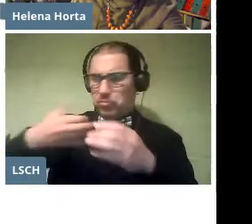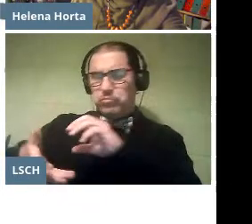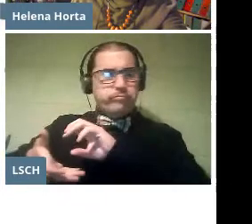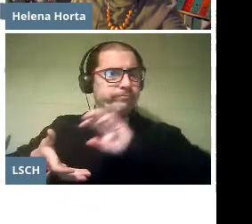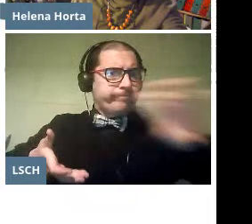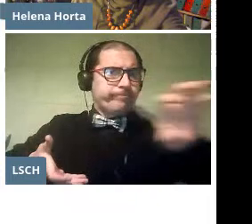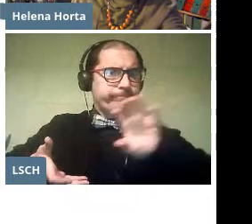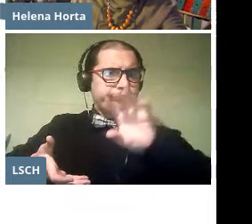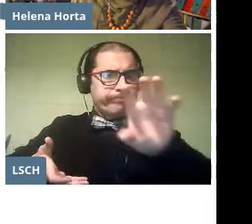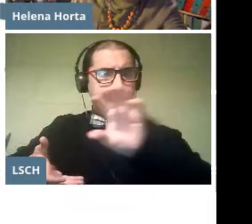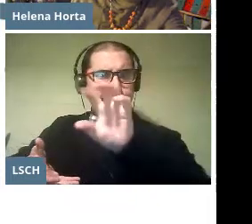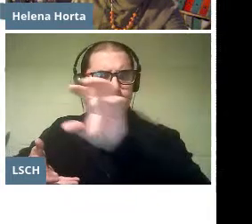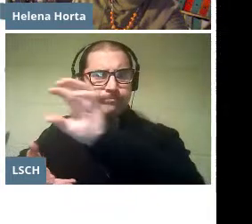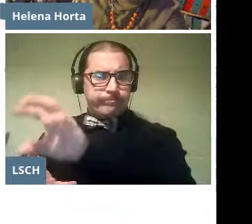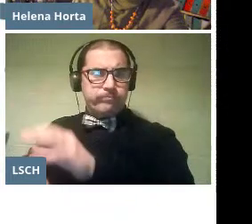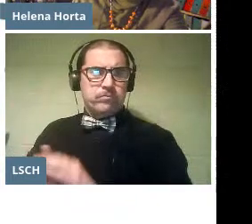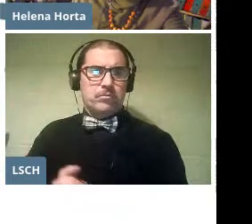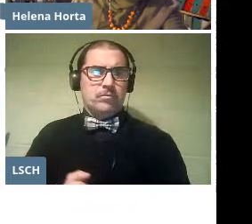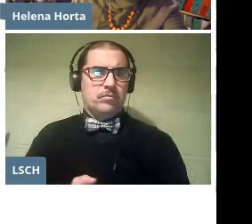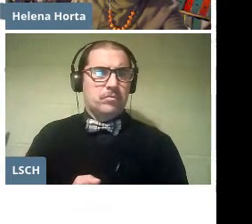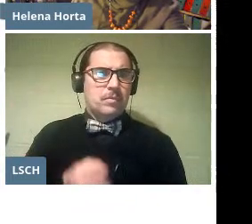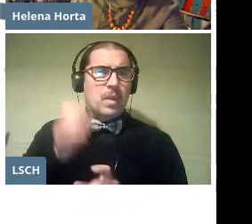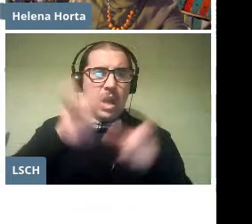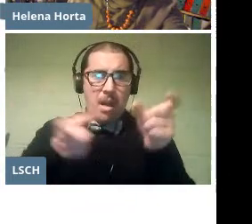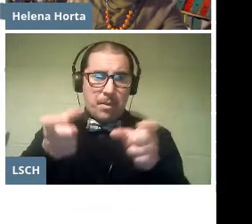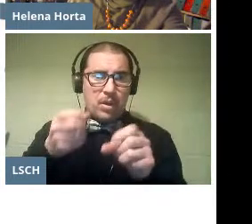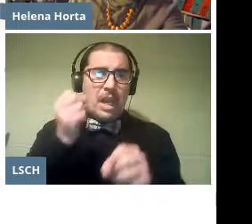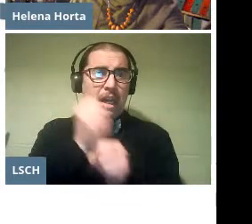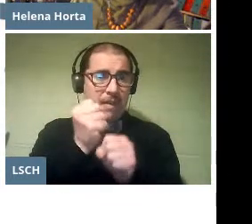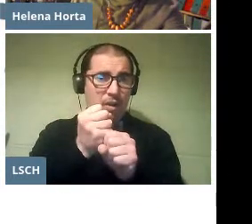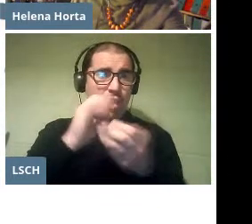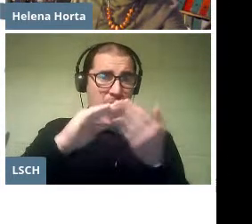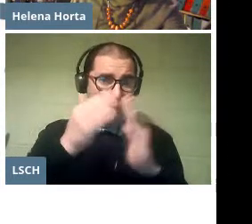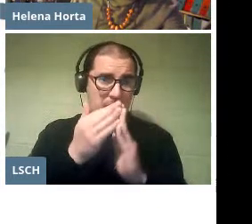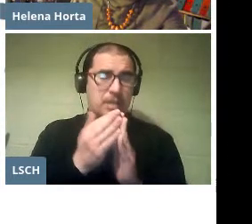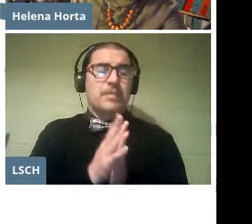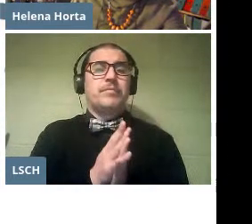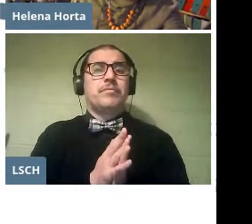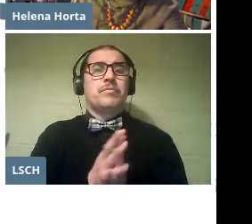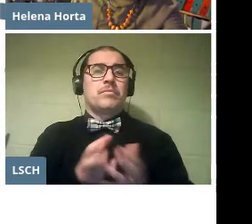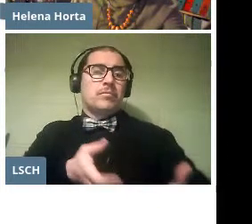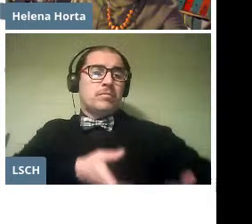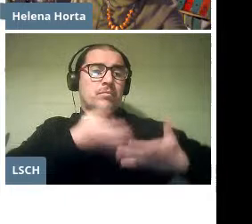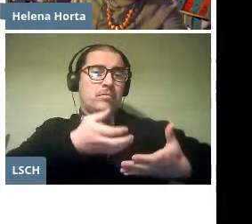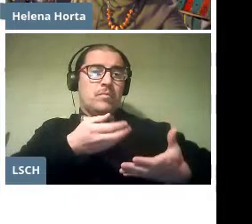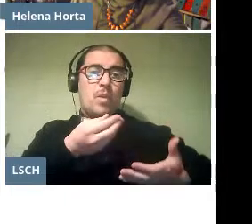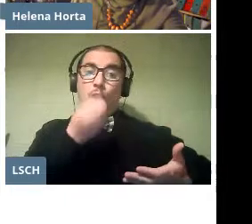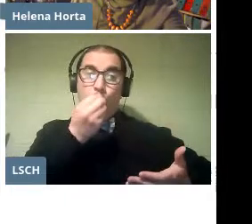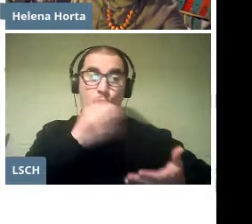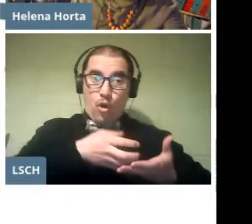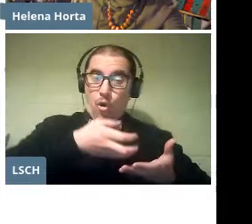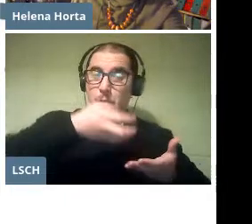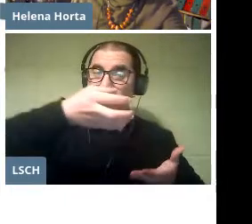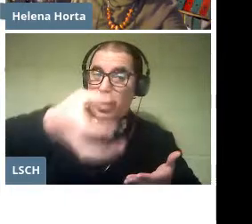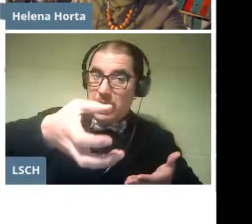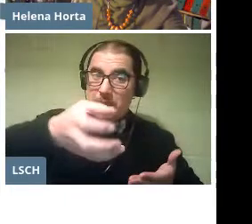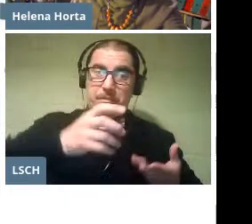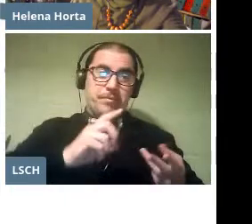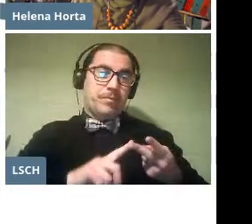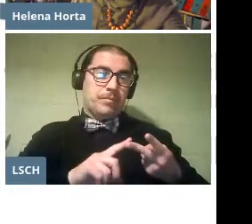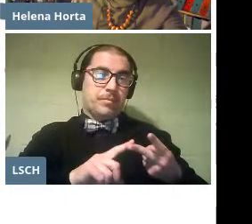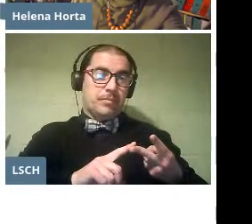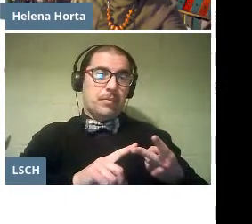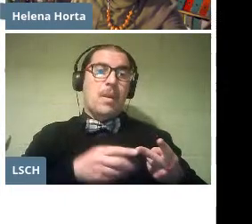abasteciendo a la comunidad que había participado en el trabajo colectivo de comida, ofrecimientos de